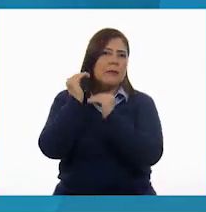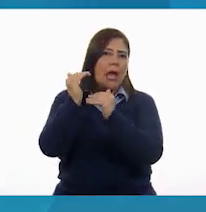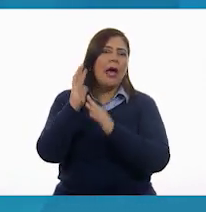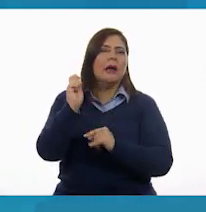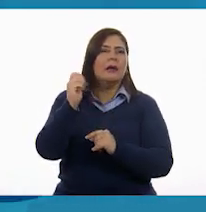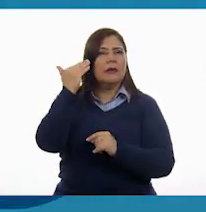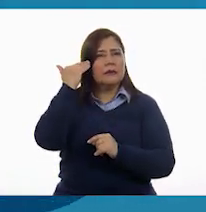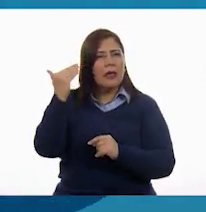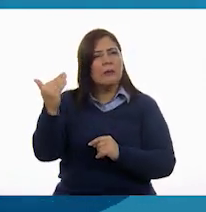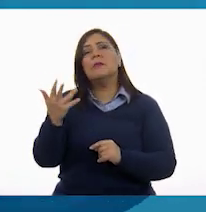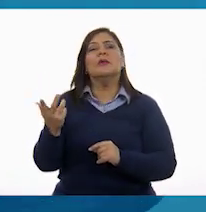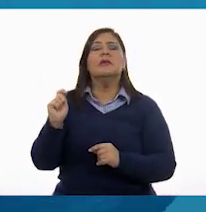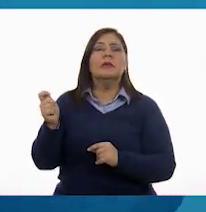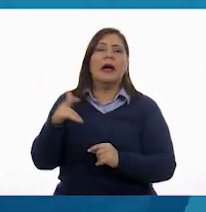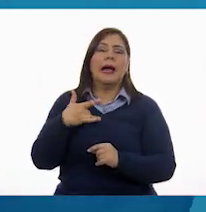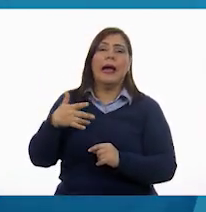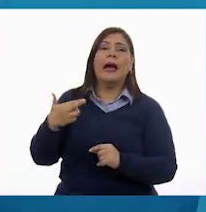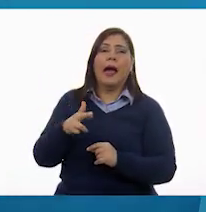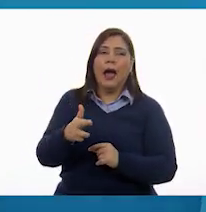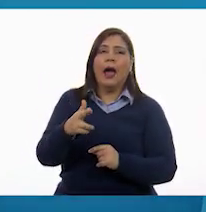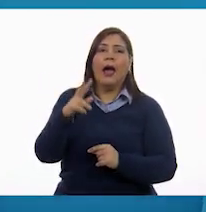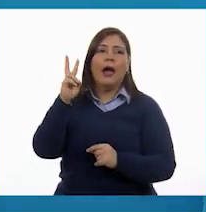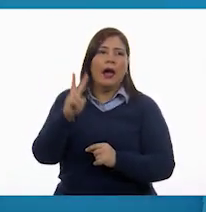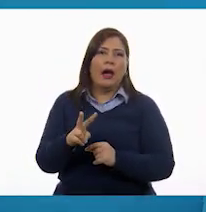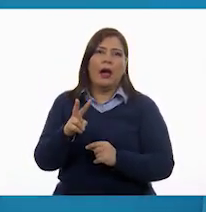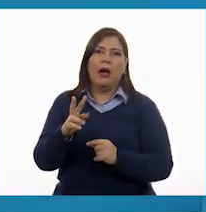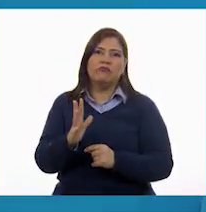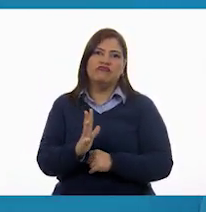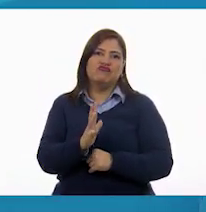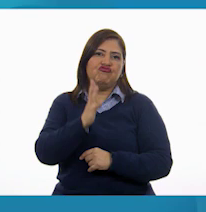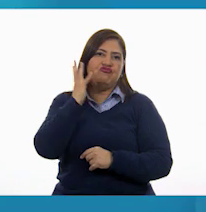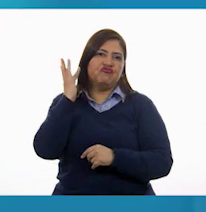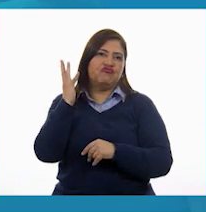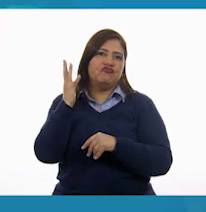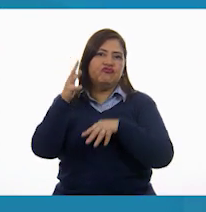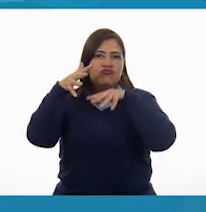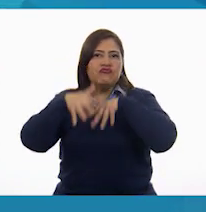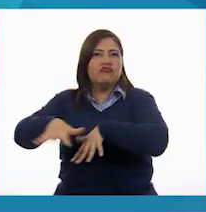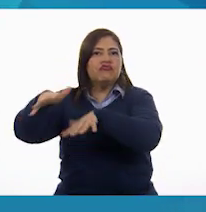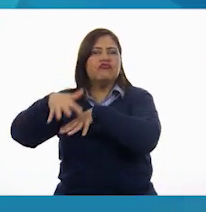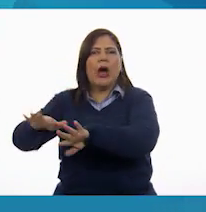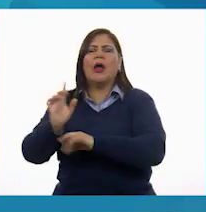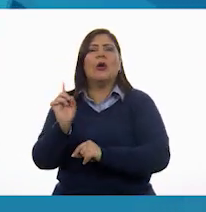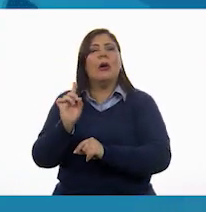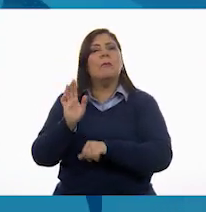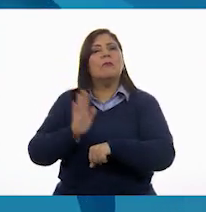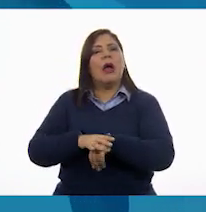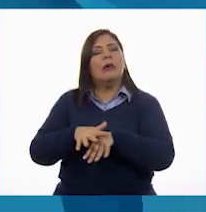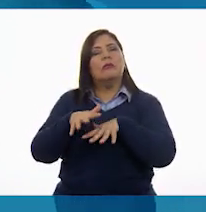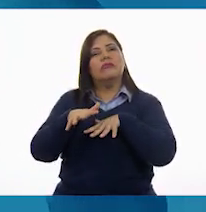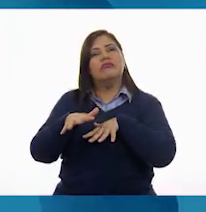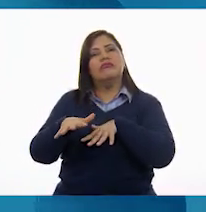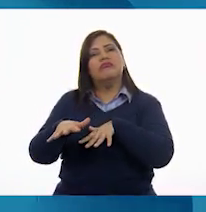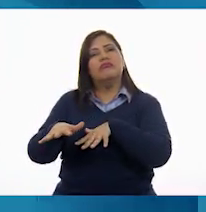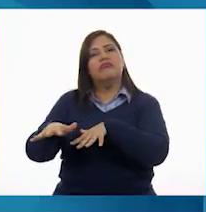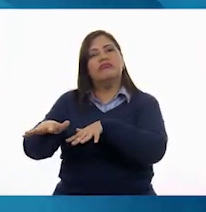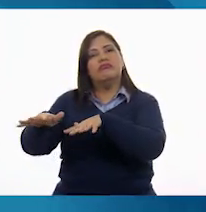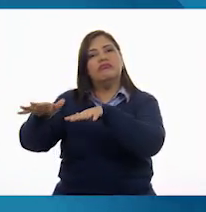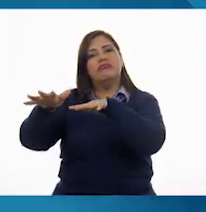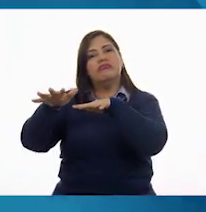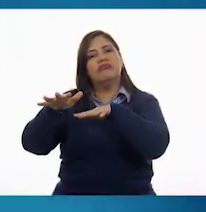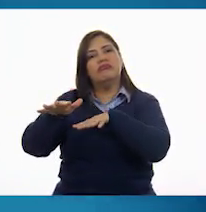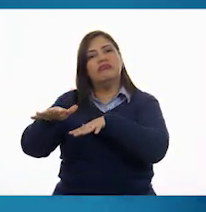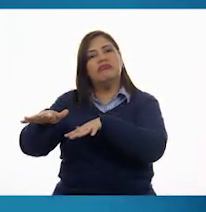tipo de ríos, sus aguas ya no son tan impetuosas, son aguas más tranquilas, no hay